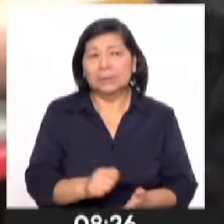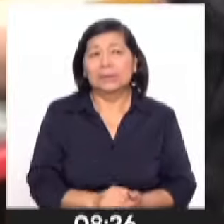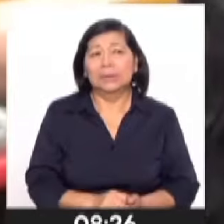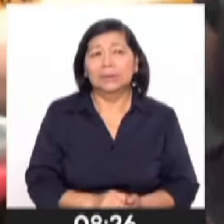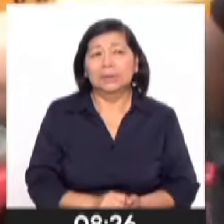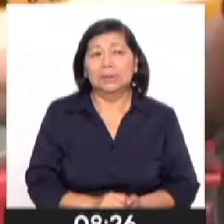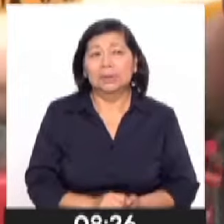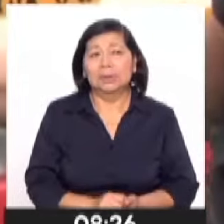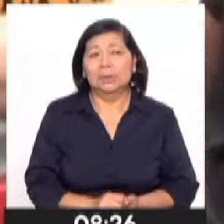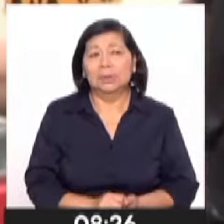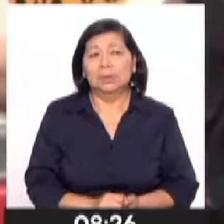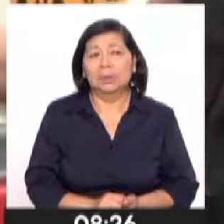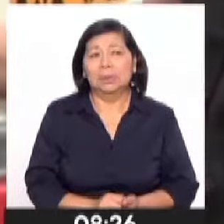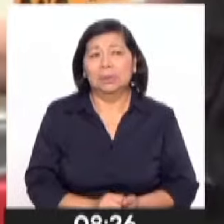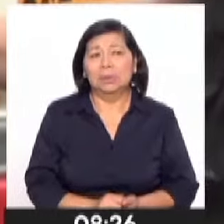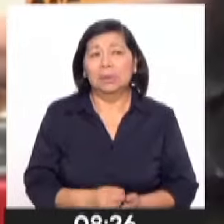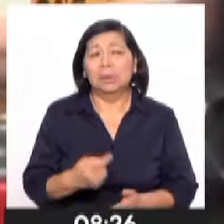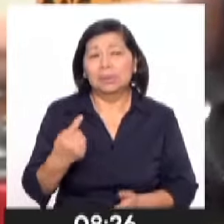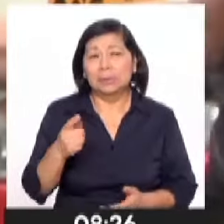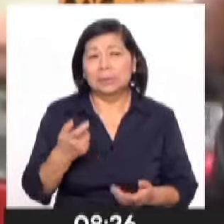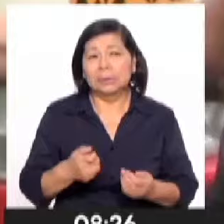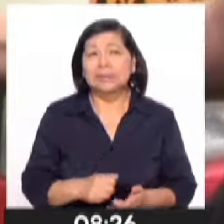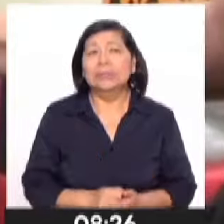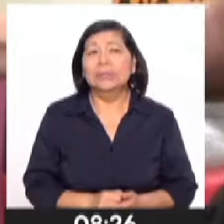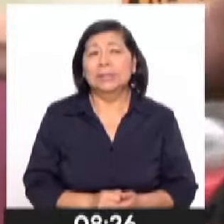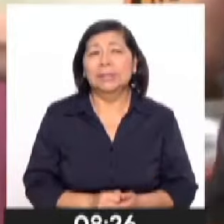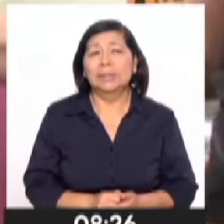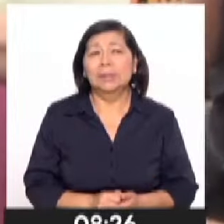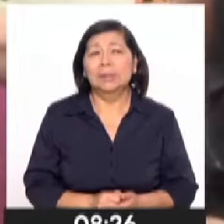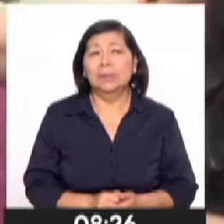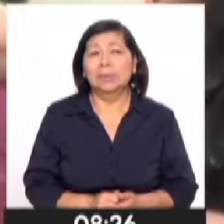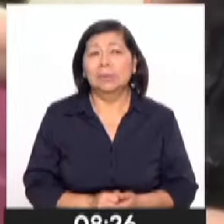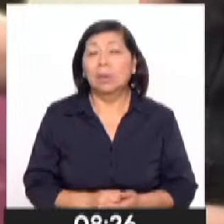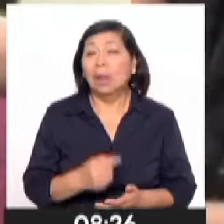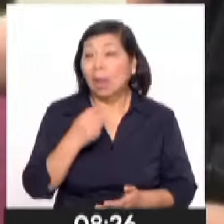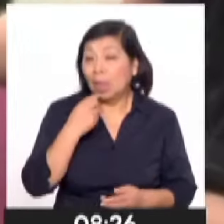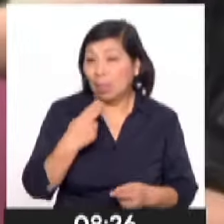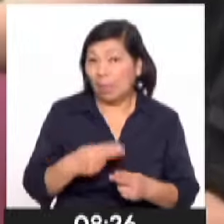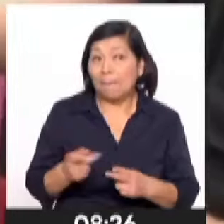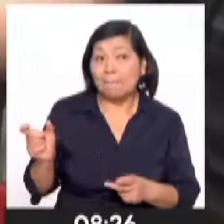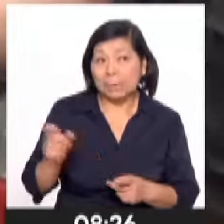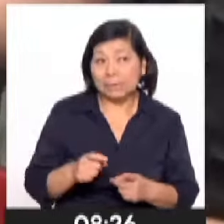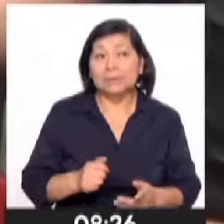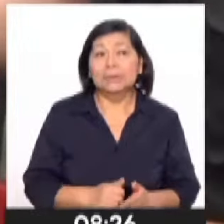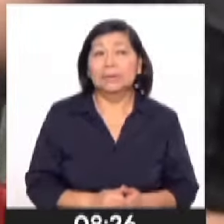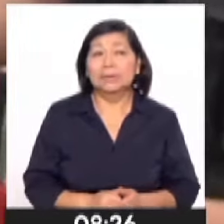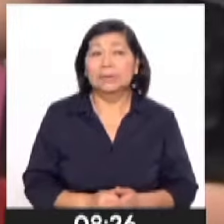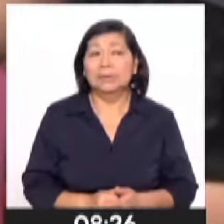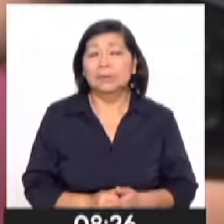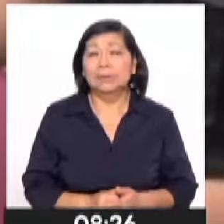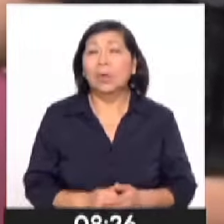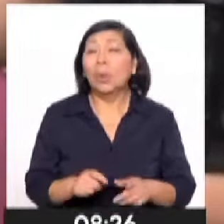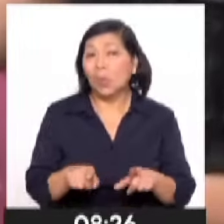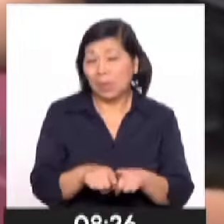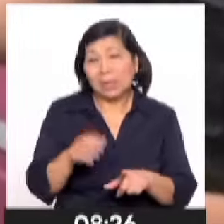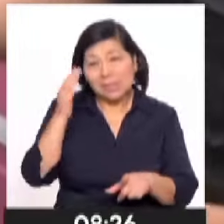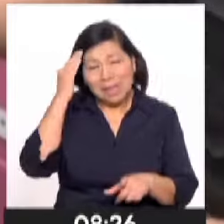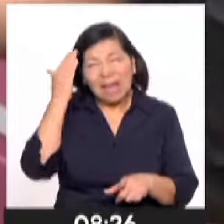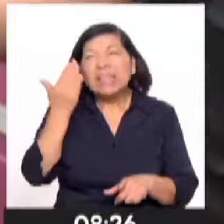Inclusive hasta mencionaron el nombre del despachador, ¿no? Entonces, al mencionar el nombre del despachador, también como dice, es como que ellos también